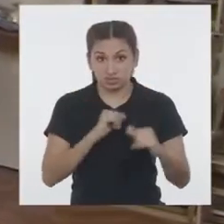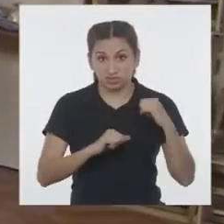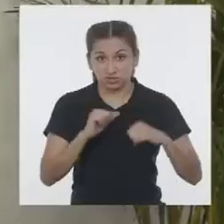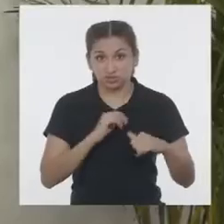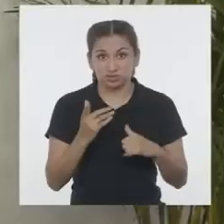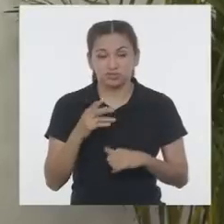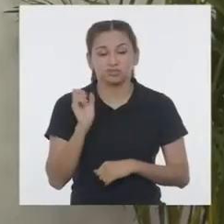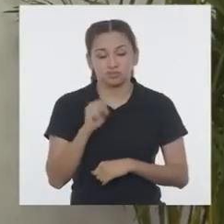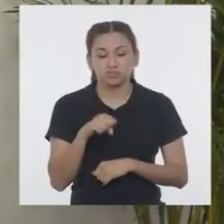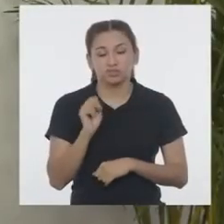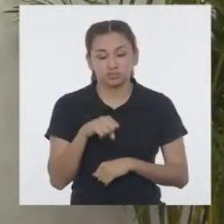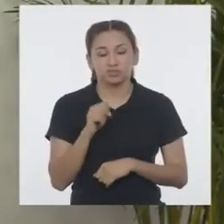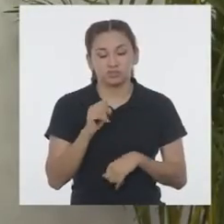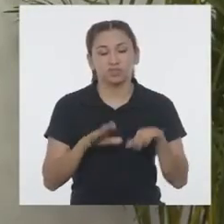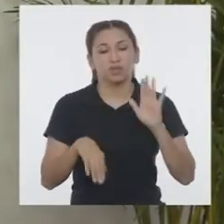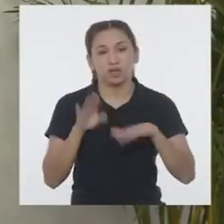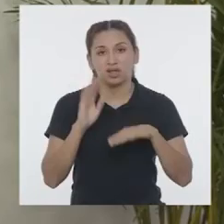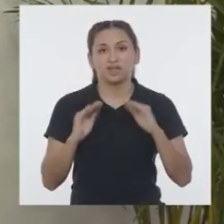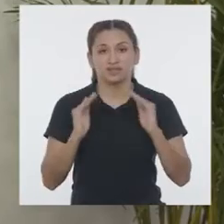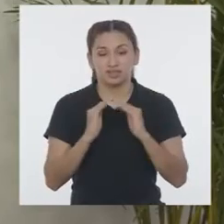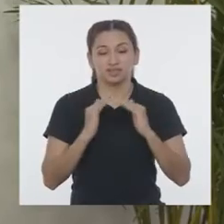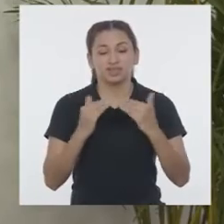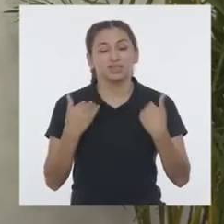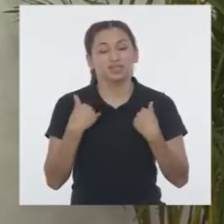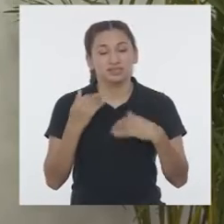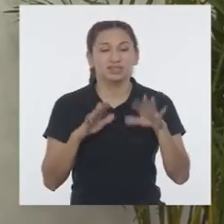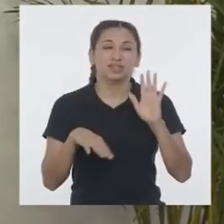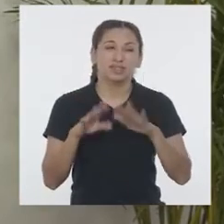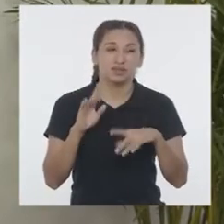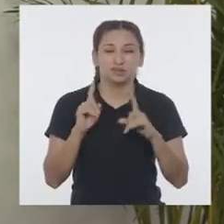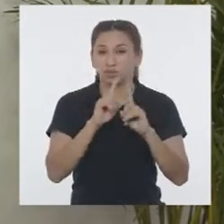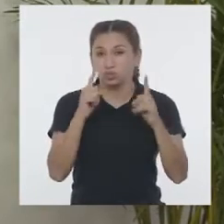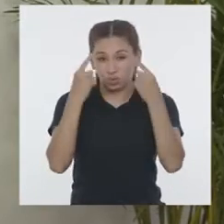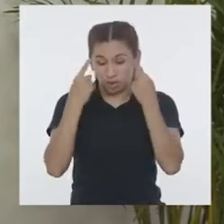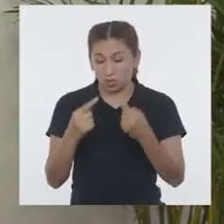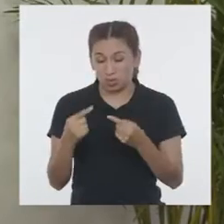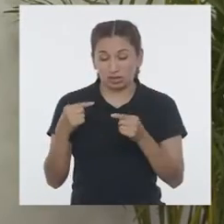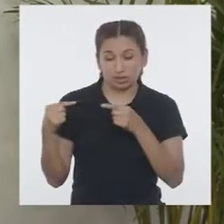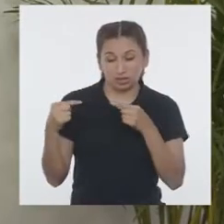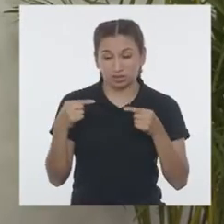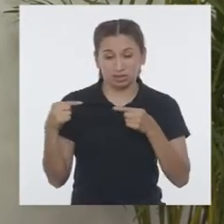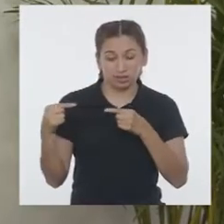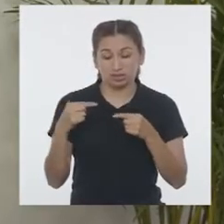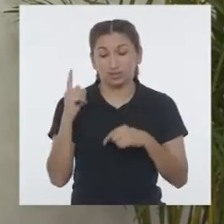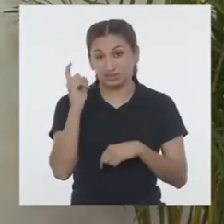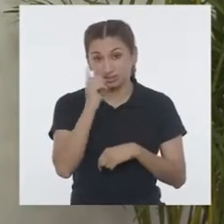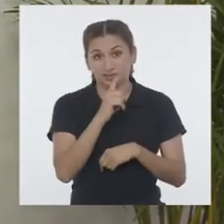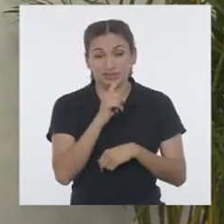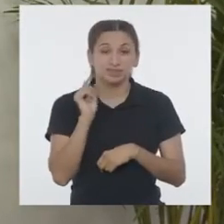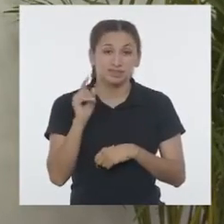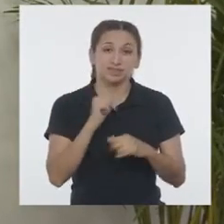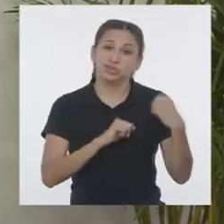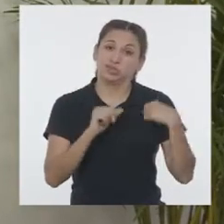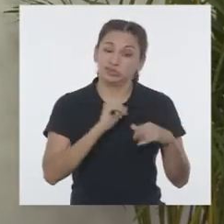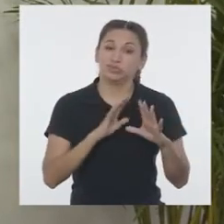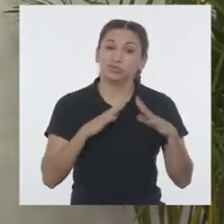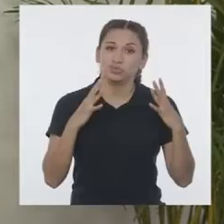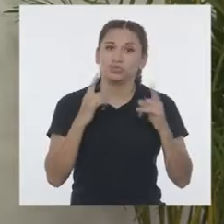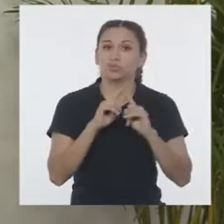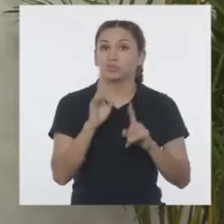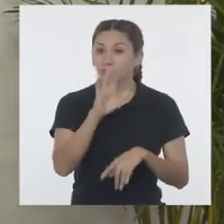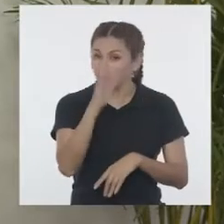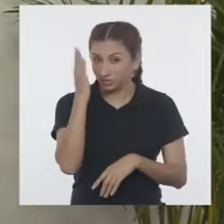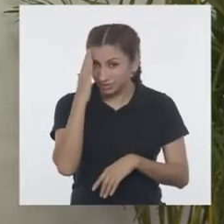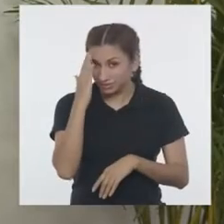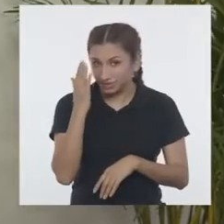pasado? Sí. A veces en casa hemos tenido momentos de desacuerdo muy intensos y eso nos ha afectado.